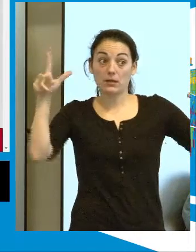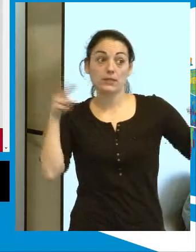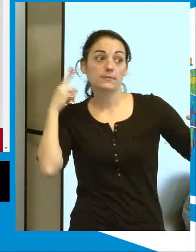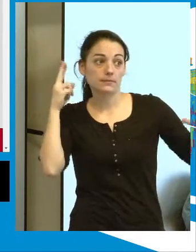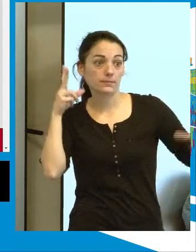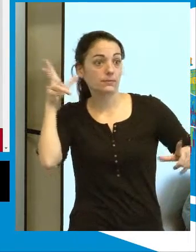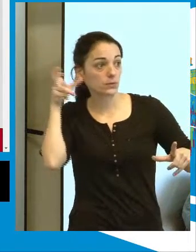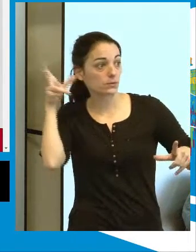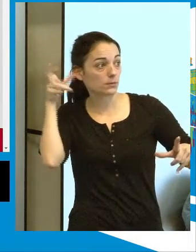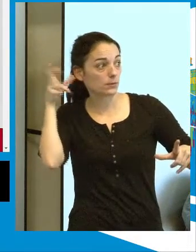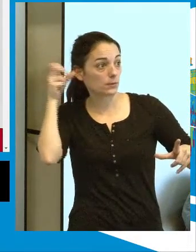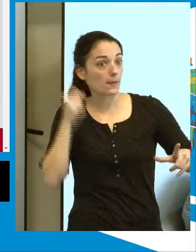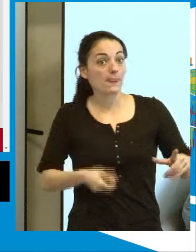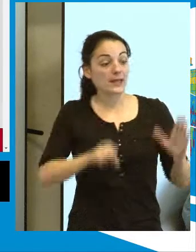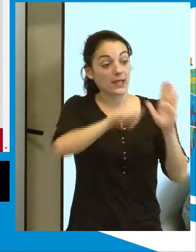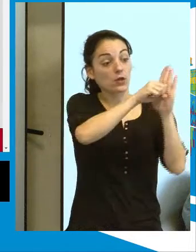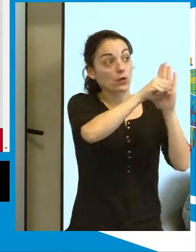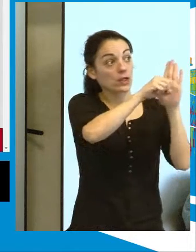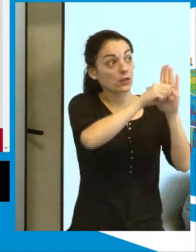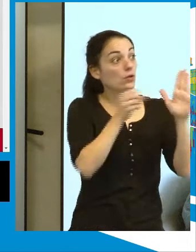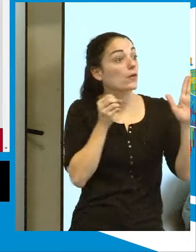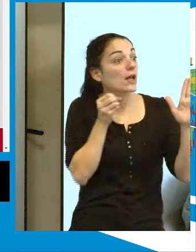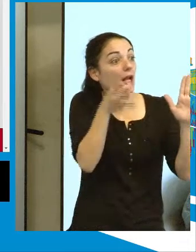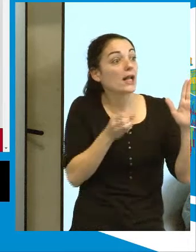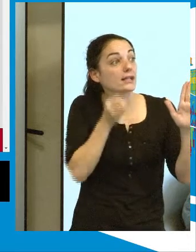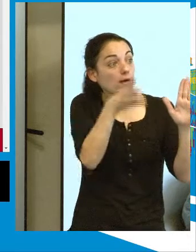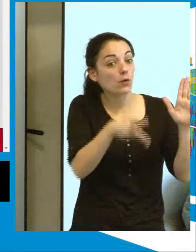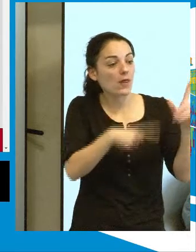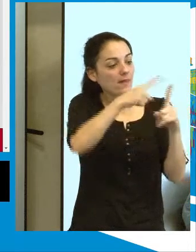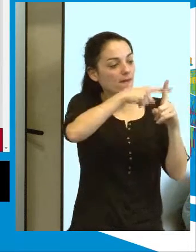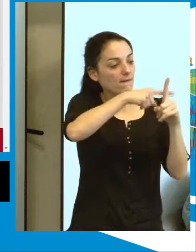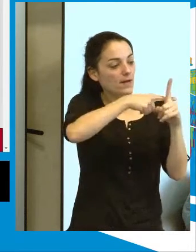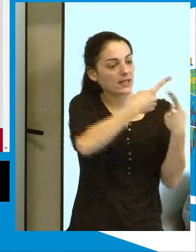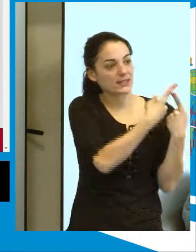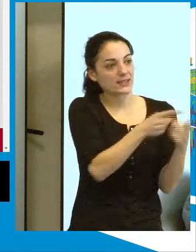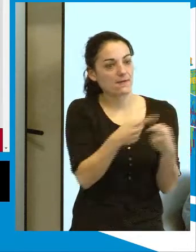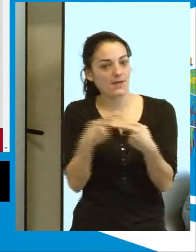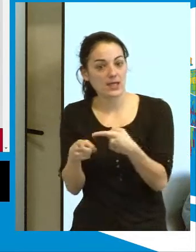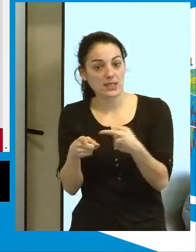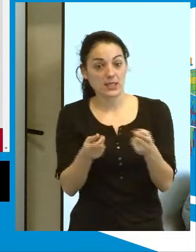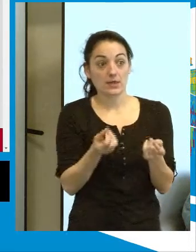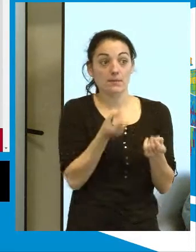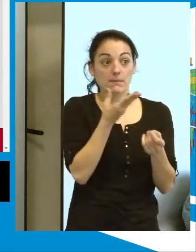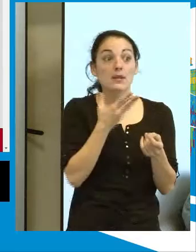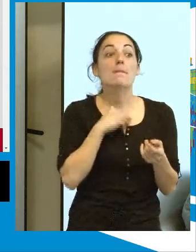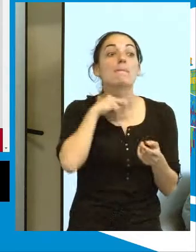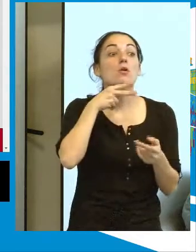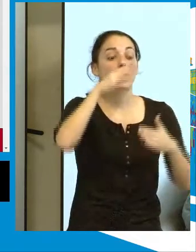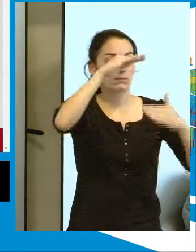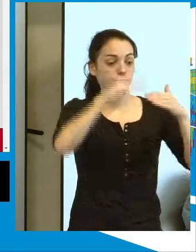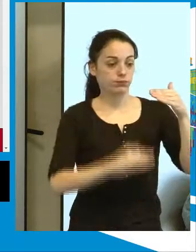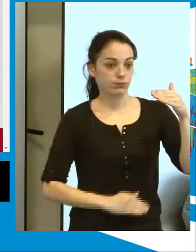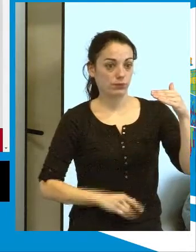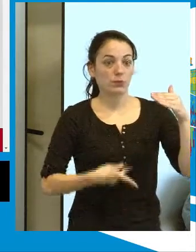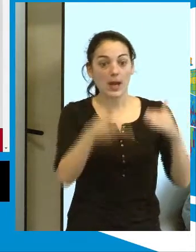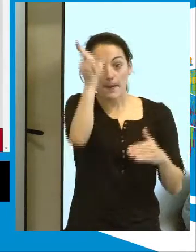digamos que este iconito de aquí del altavoz tiene diferentes niveles porque podemos bajar la velocidad y aumentar la velocidad. Una